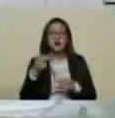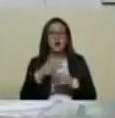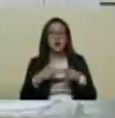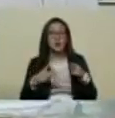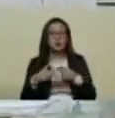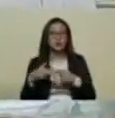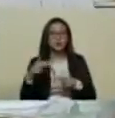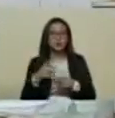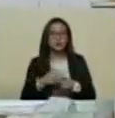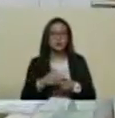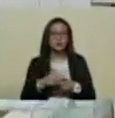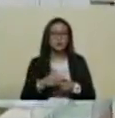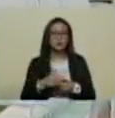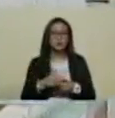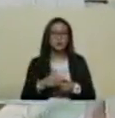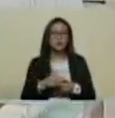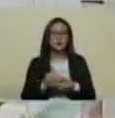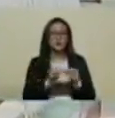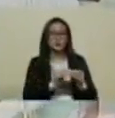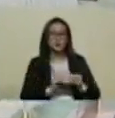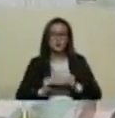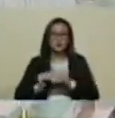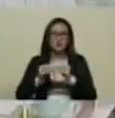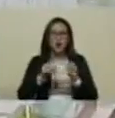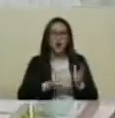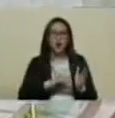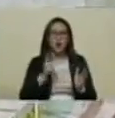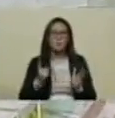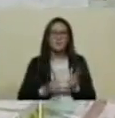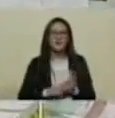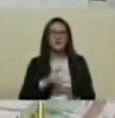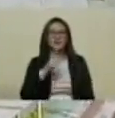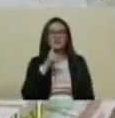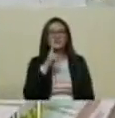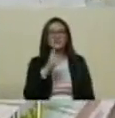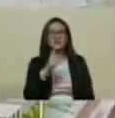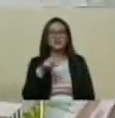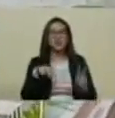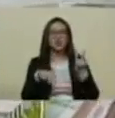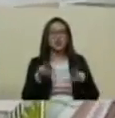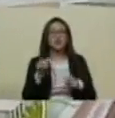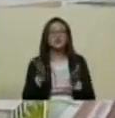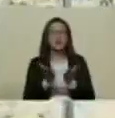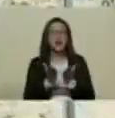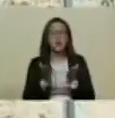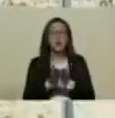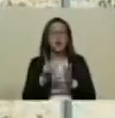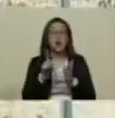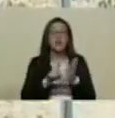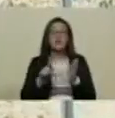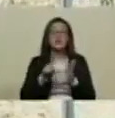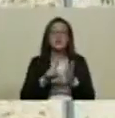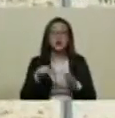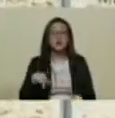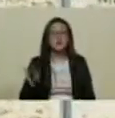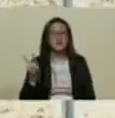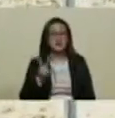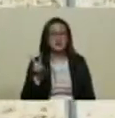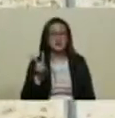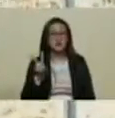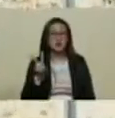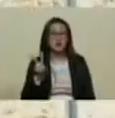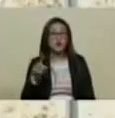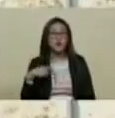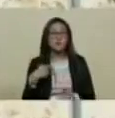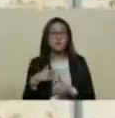construcción y reparación integral de 112 escuelas y liceos del país, incluyendo